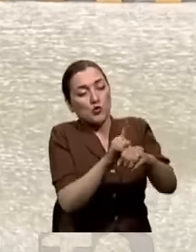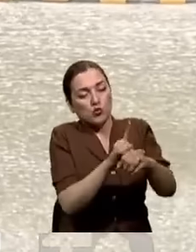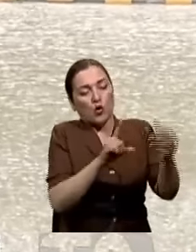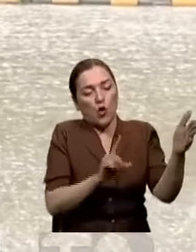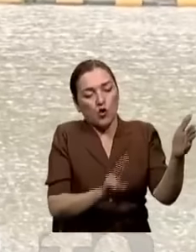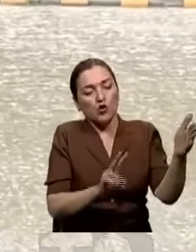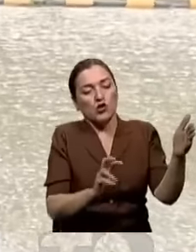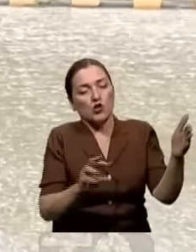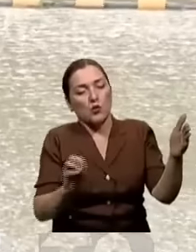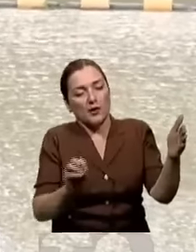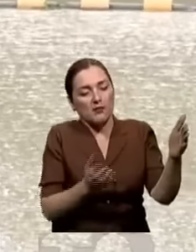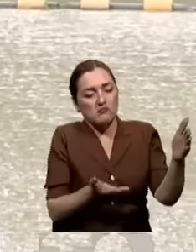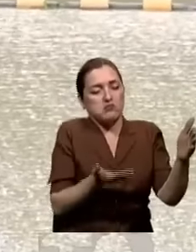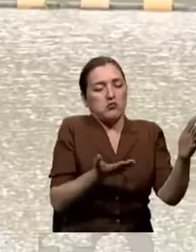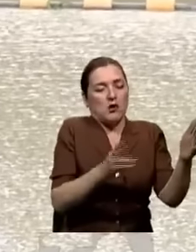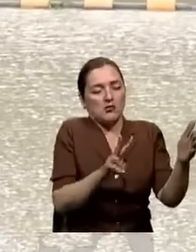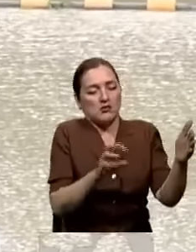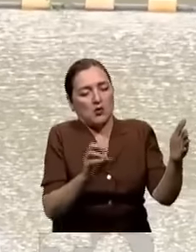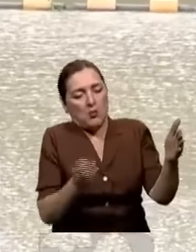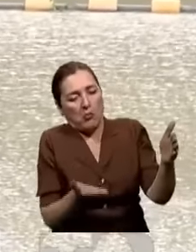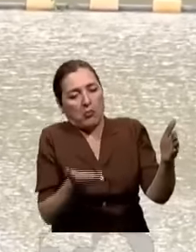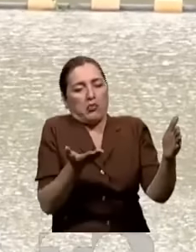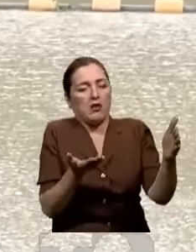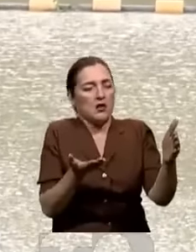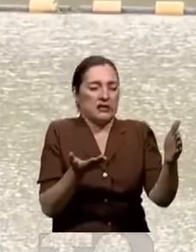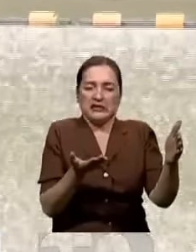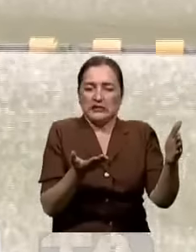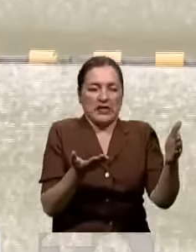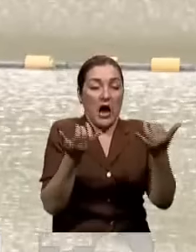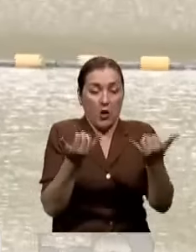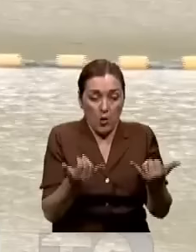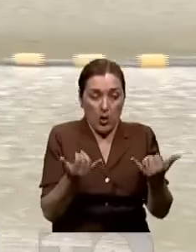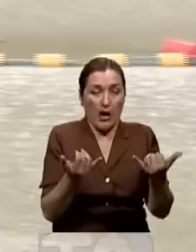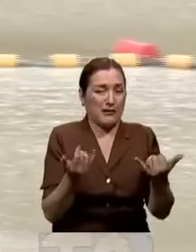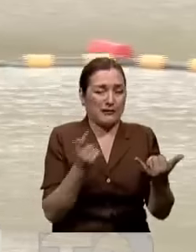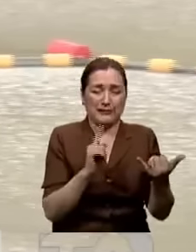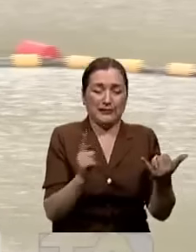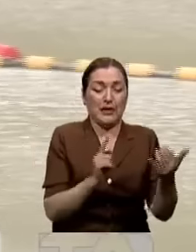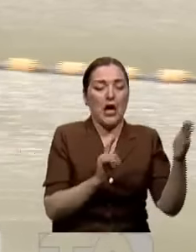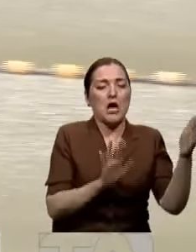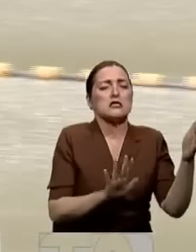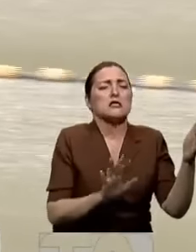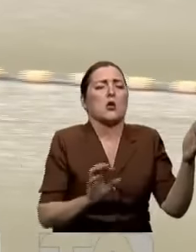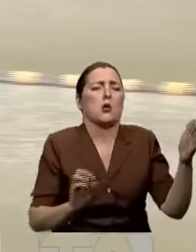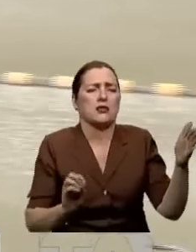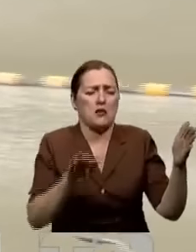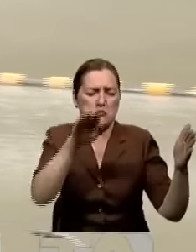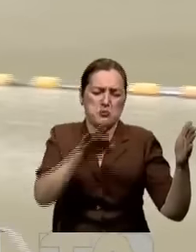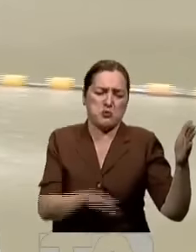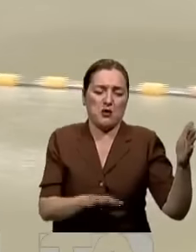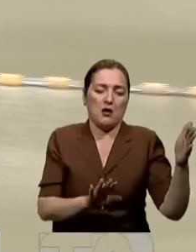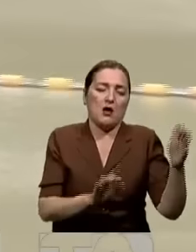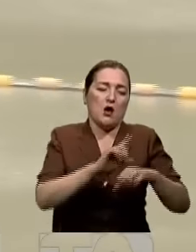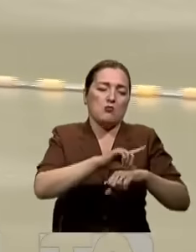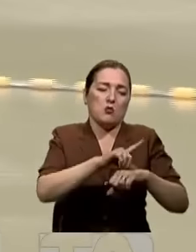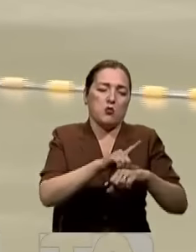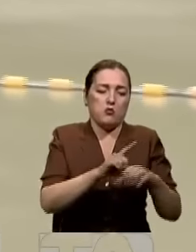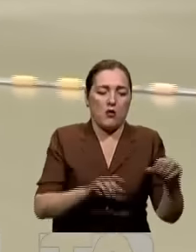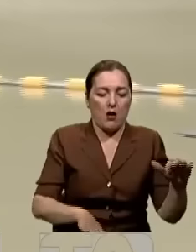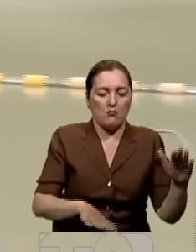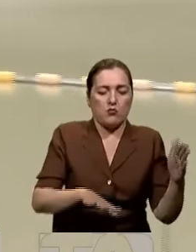hoy operan con su mínimo histórico, es decir, 50 metros cúbicos por segundo, lo que les permite generar nada